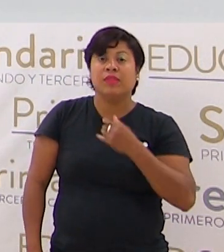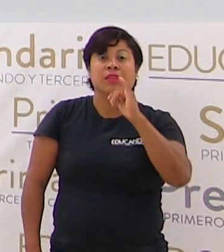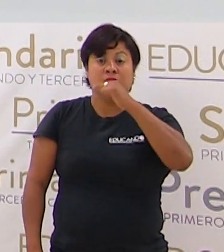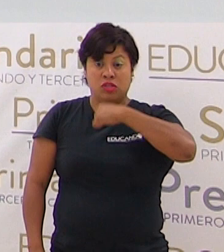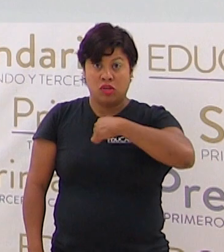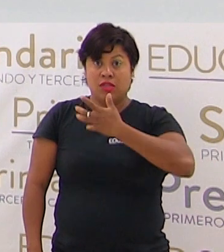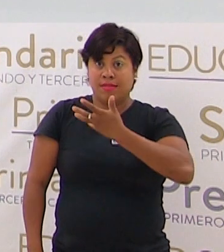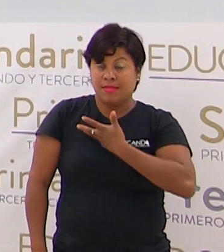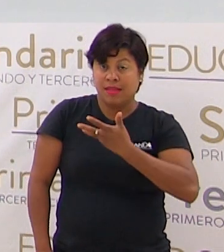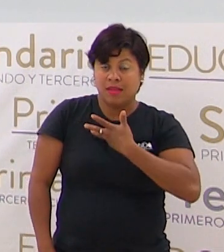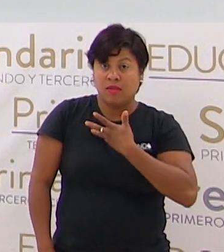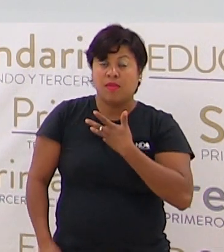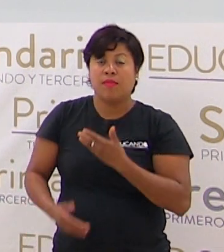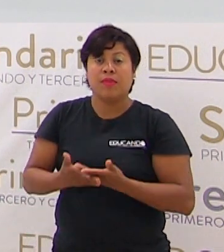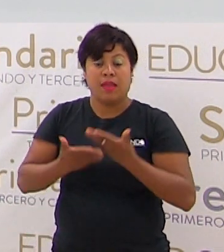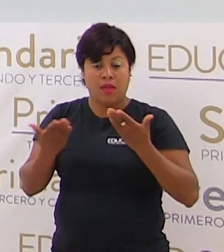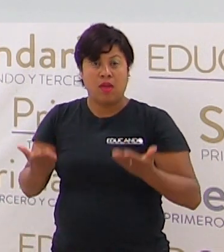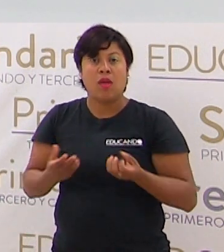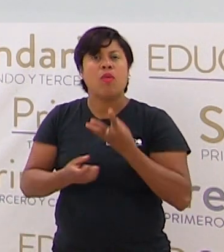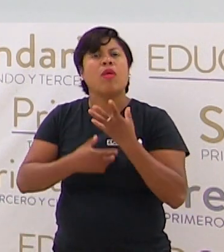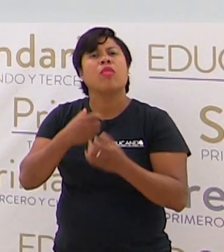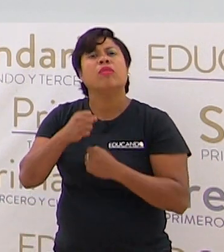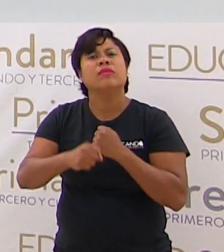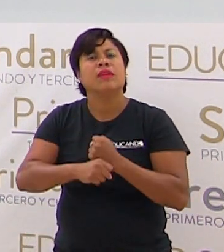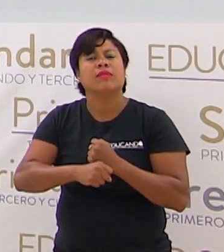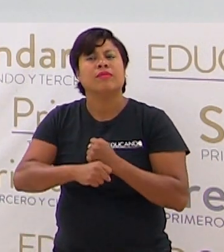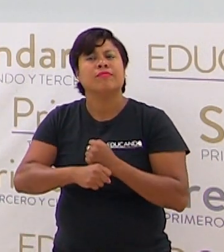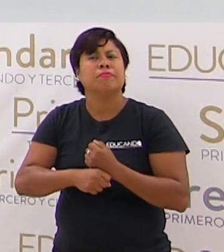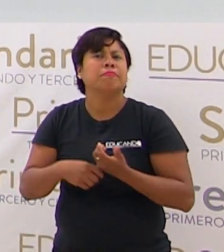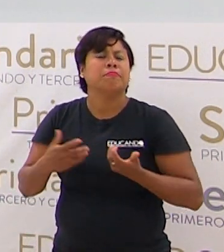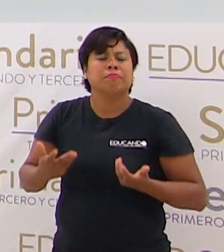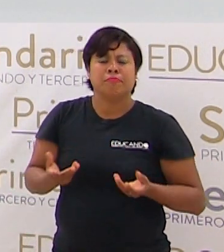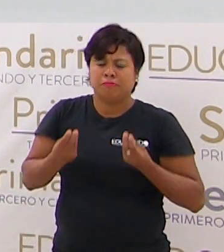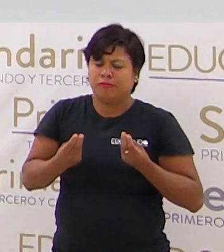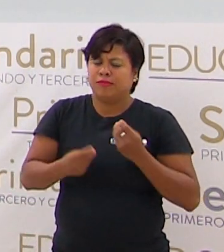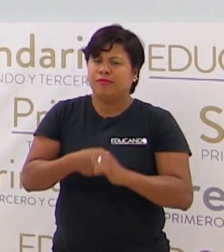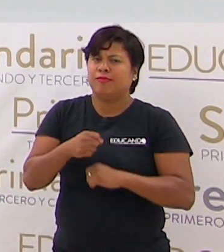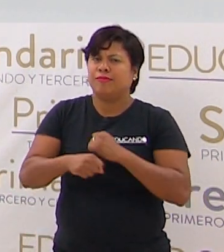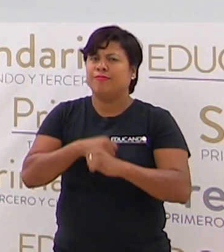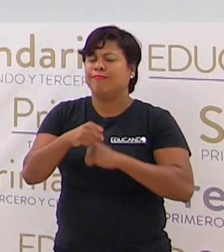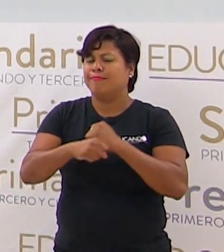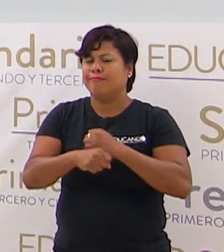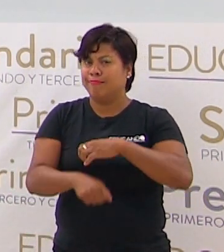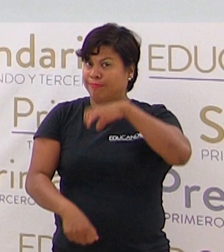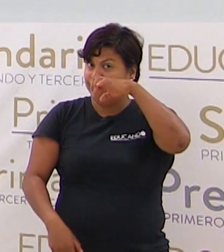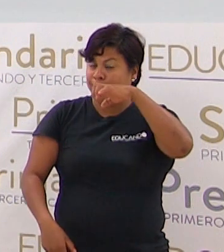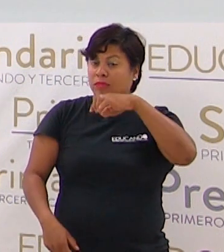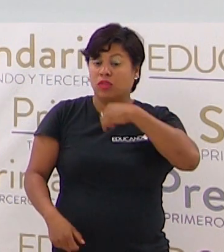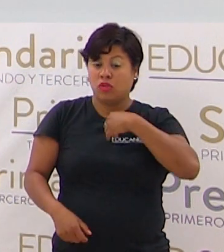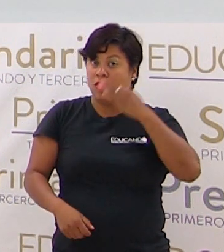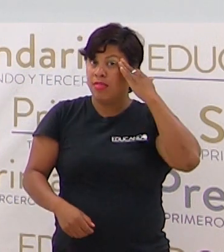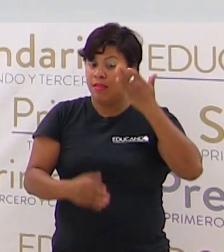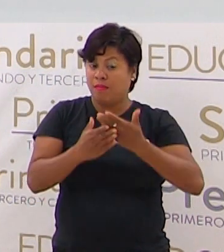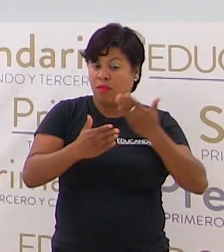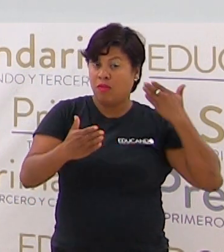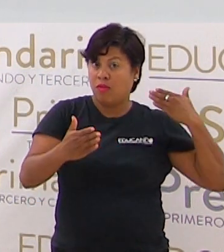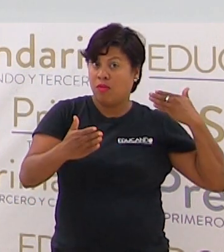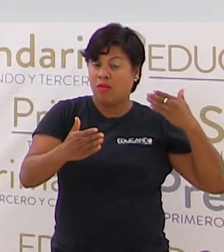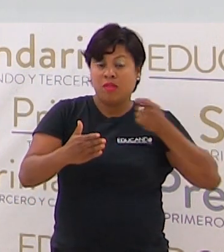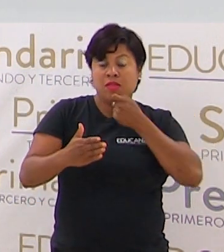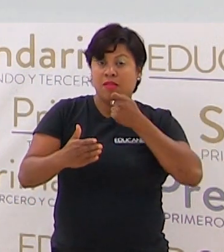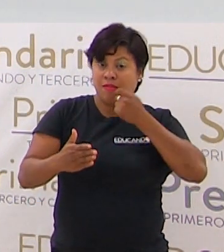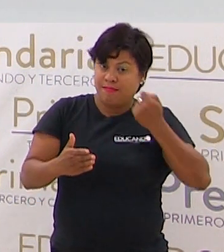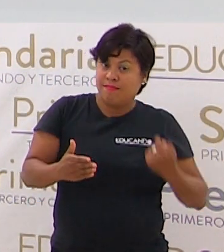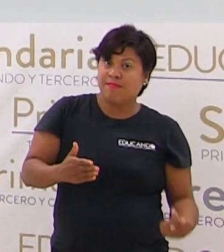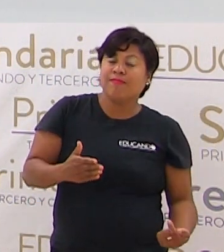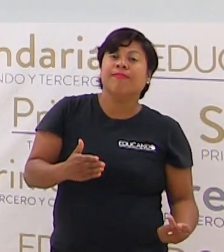si yo tengo ahorita, ¿cuántos años? Si yo tengo muchos años, yo tuve una etapa cuando era